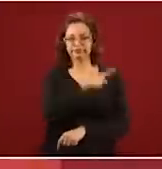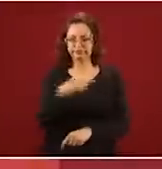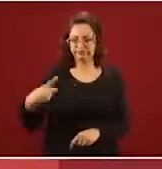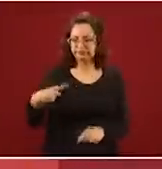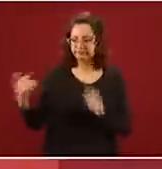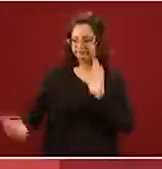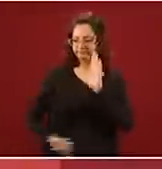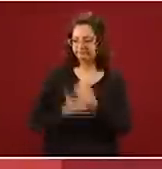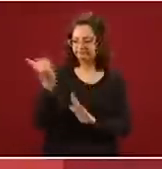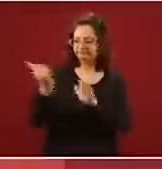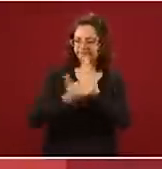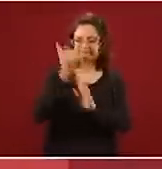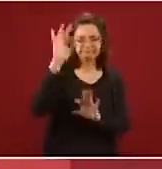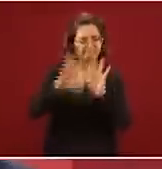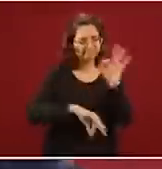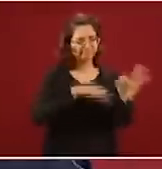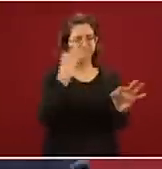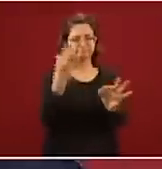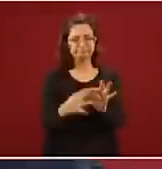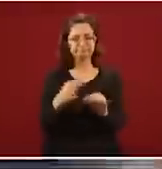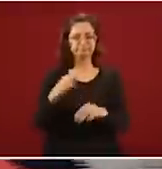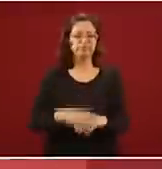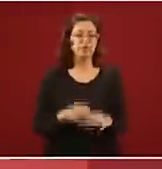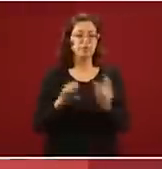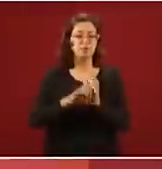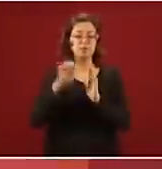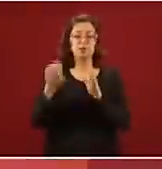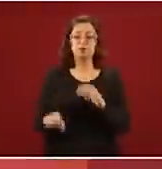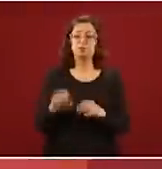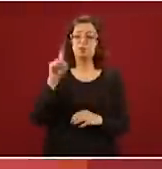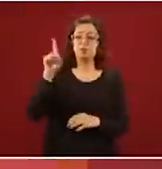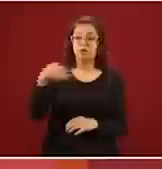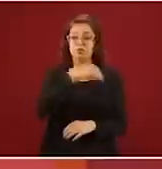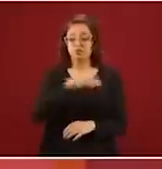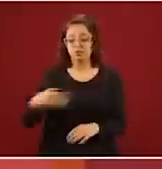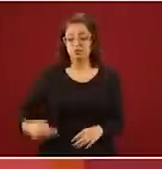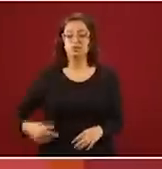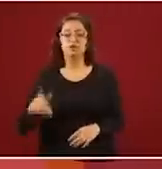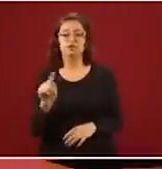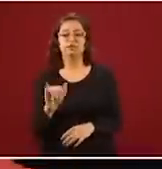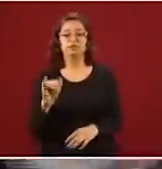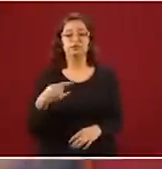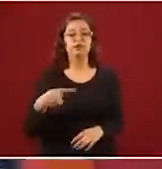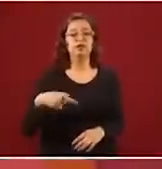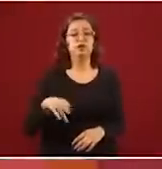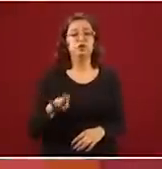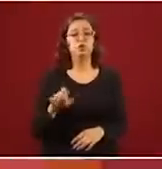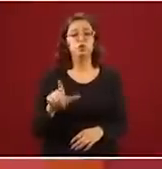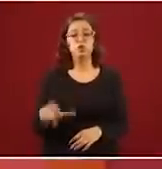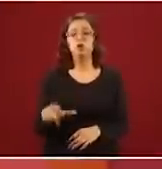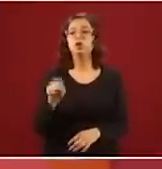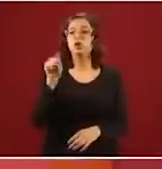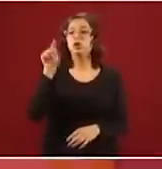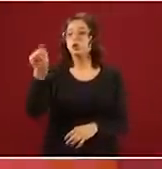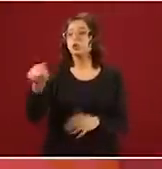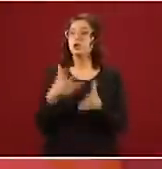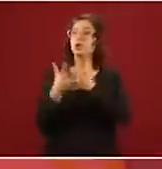Tikul, gran hospital, a medias.